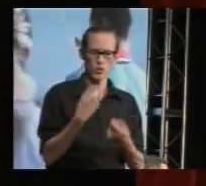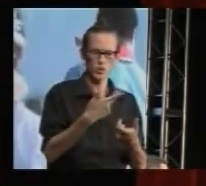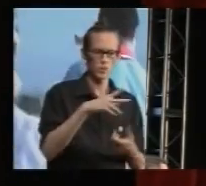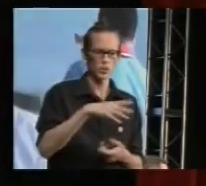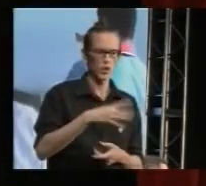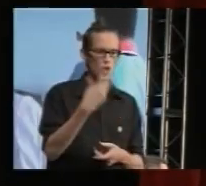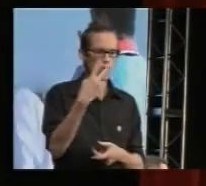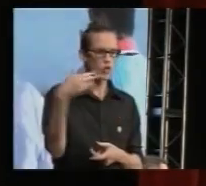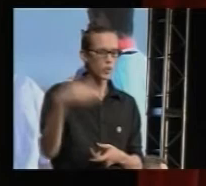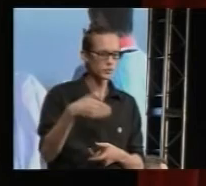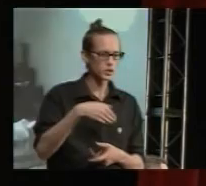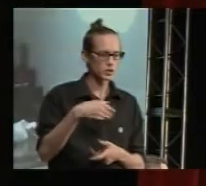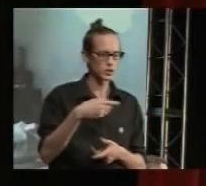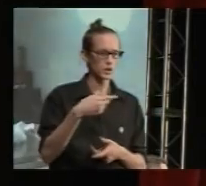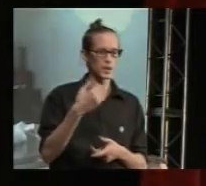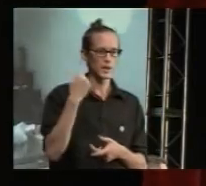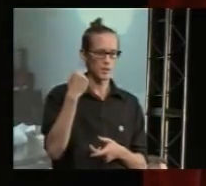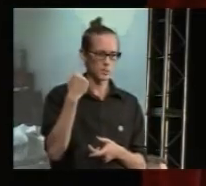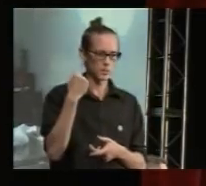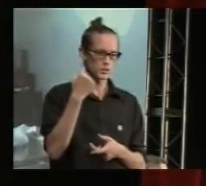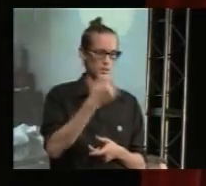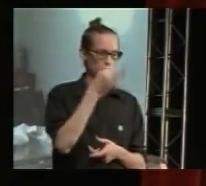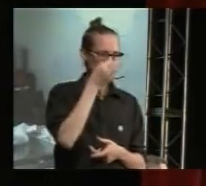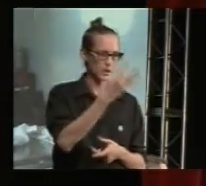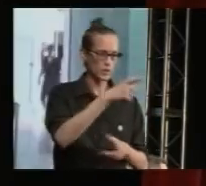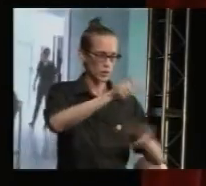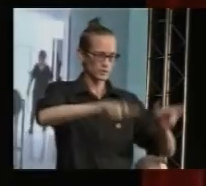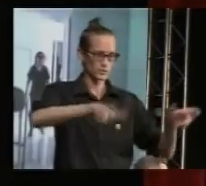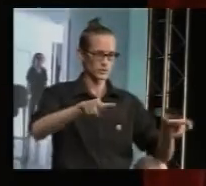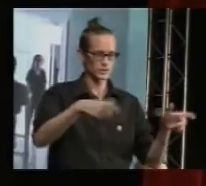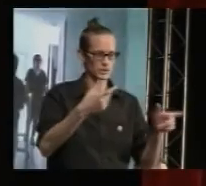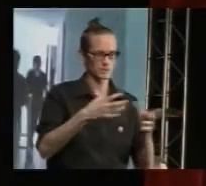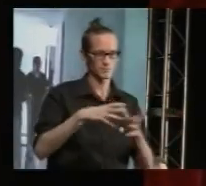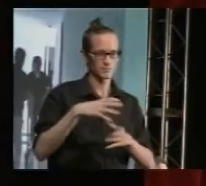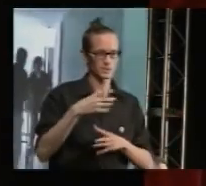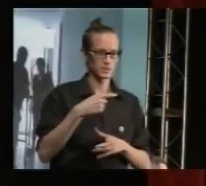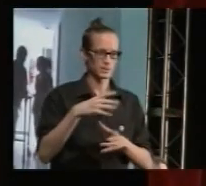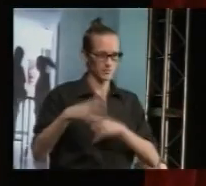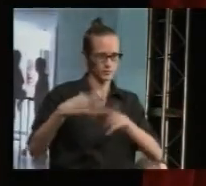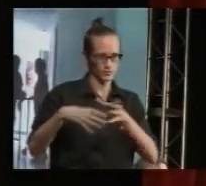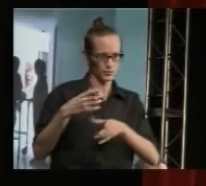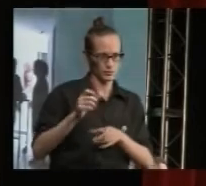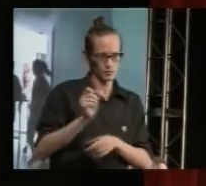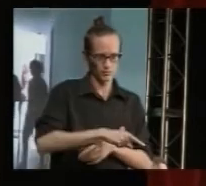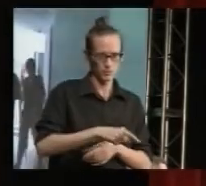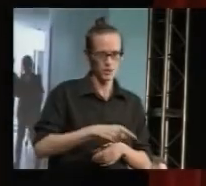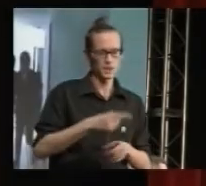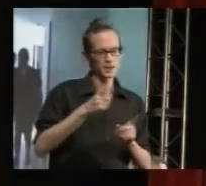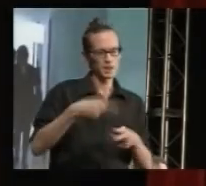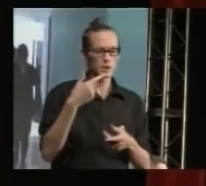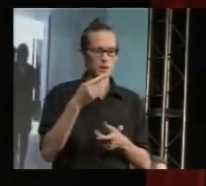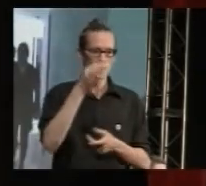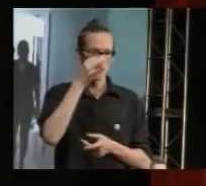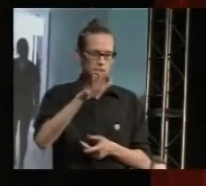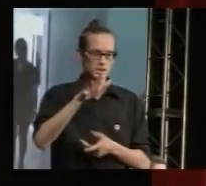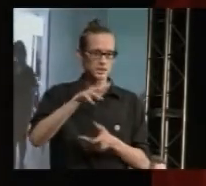de 2 millones de pesos para 24 emprendedores y ya hemos recibido las solicitudes de 25 emprendedores más que